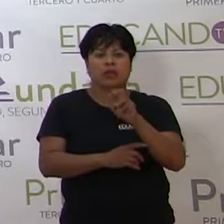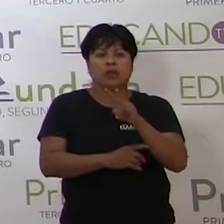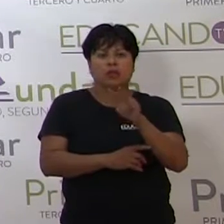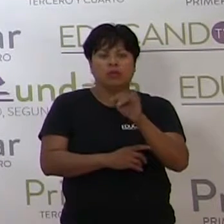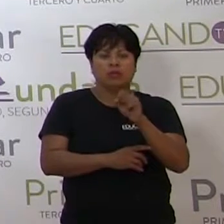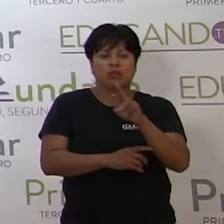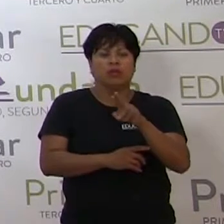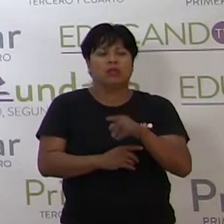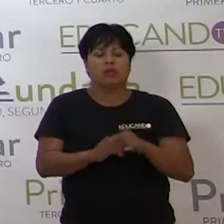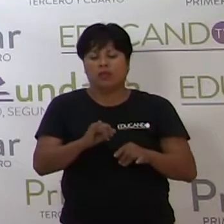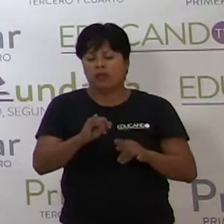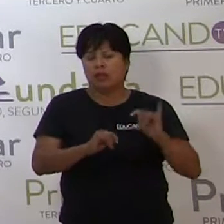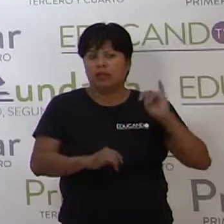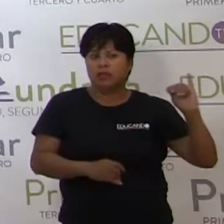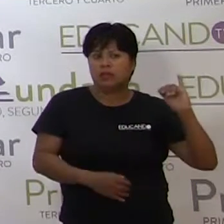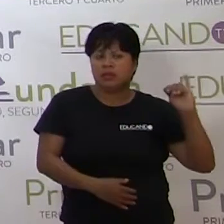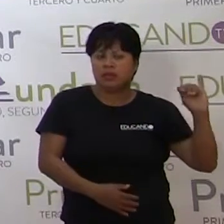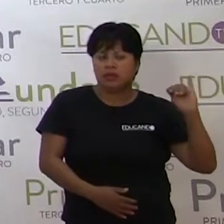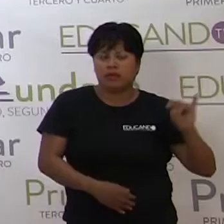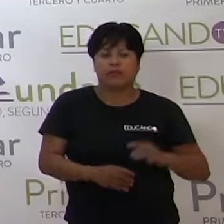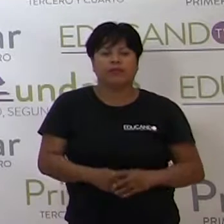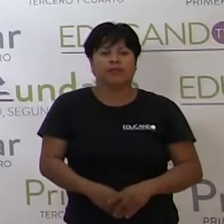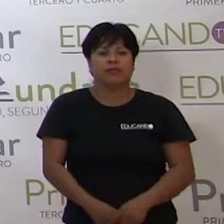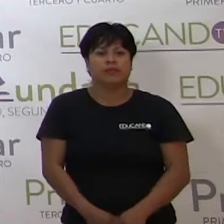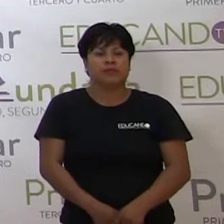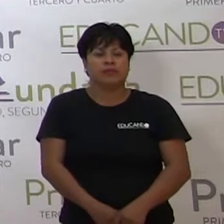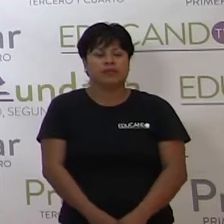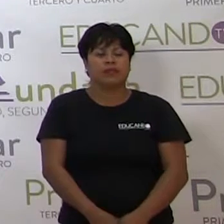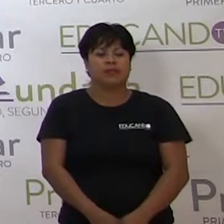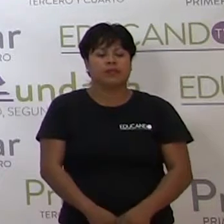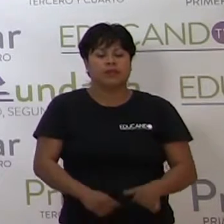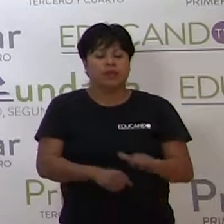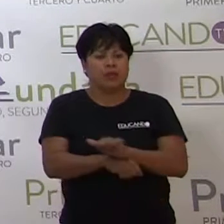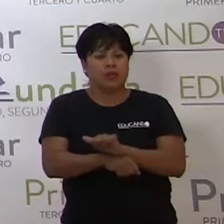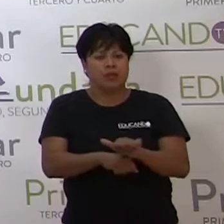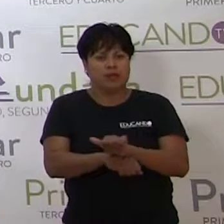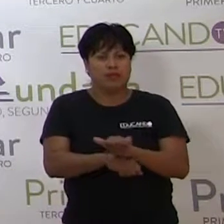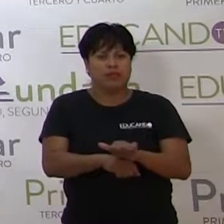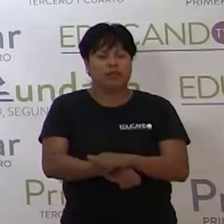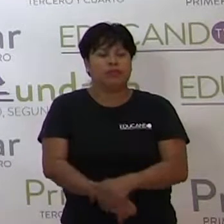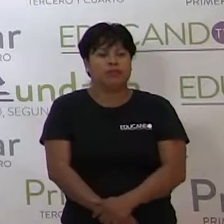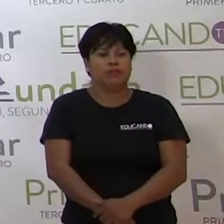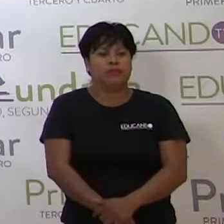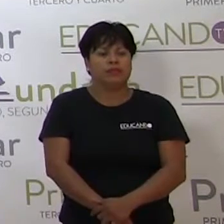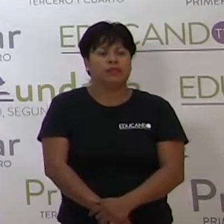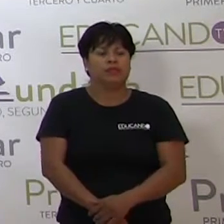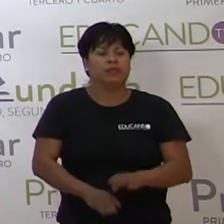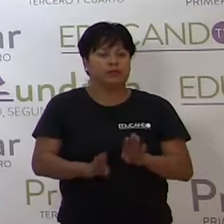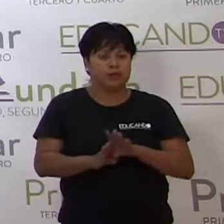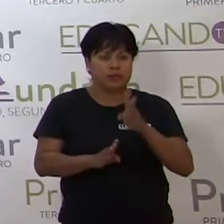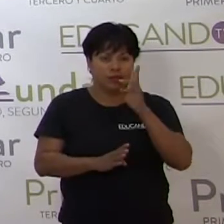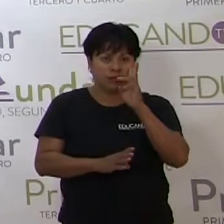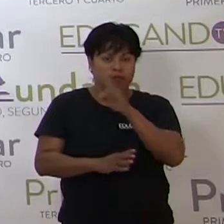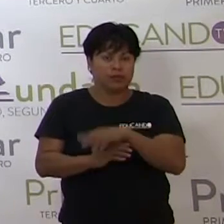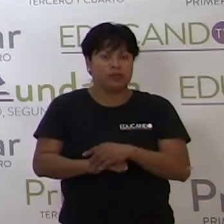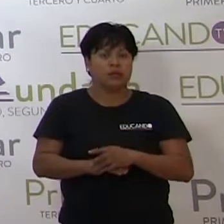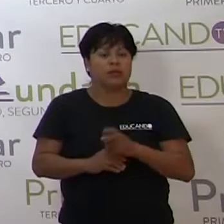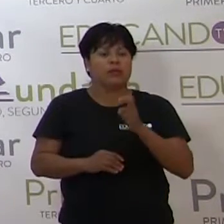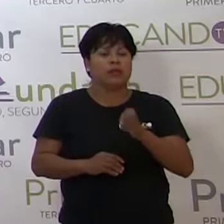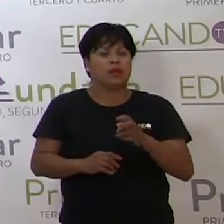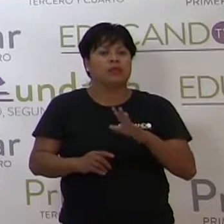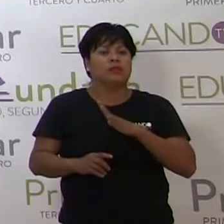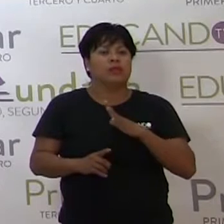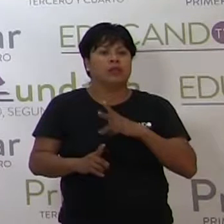lado izquierdo del conductor. ¿Cómo ves? Está el